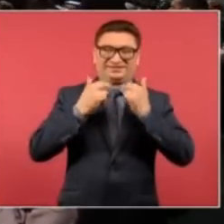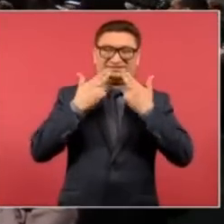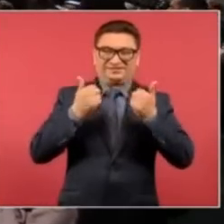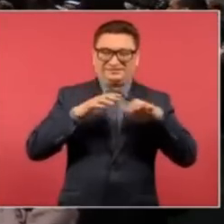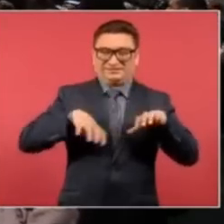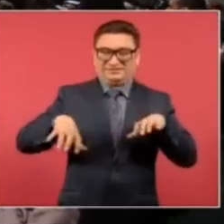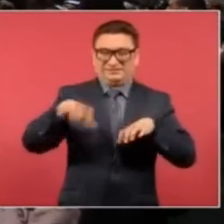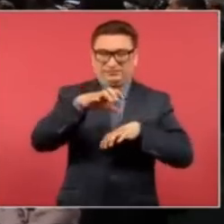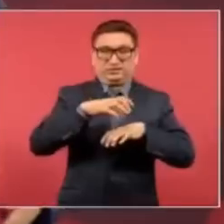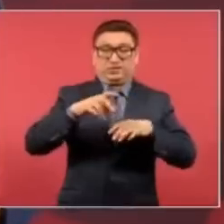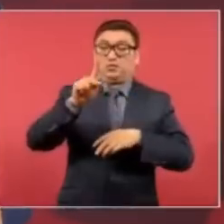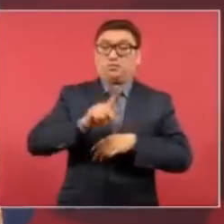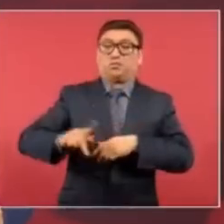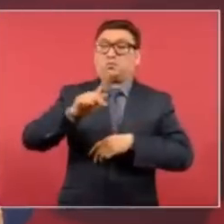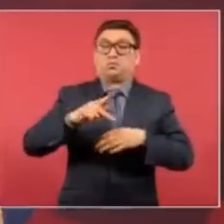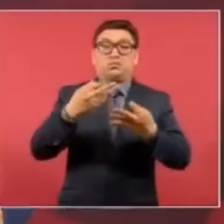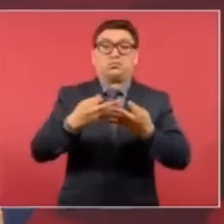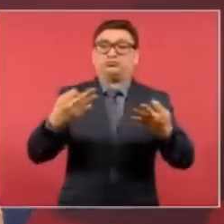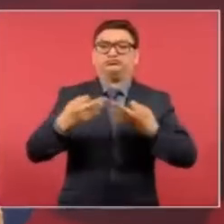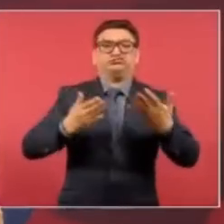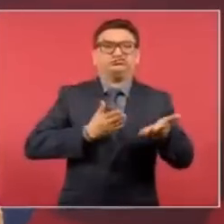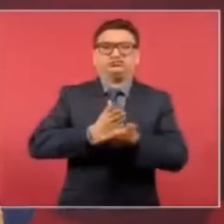invadían las tierras de los pueblos